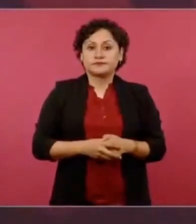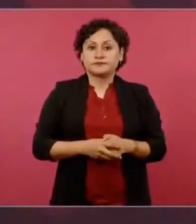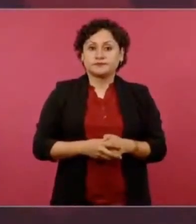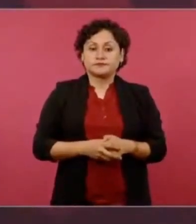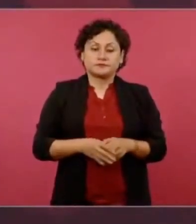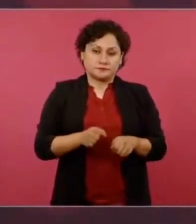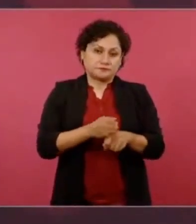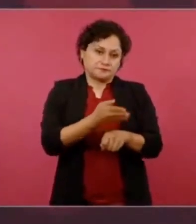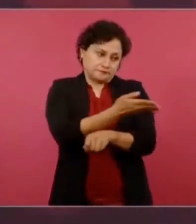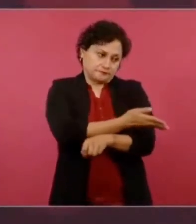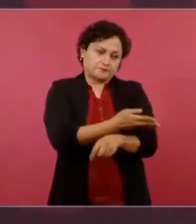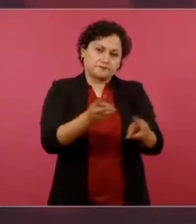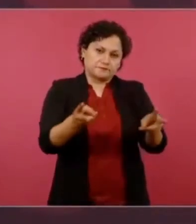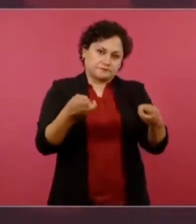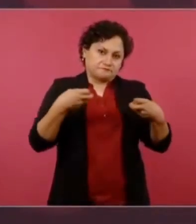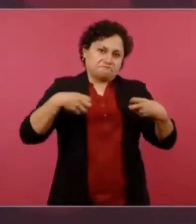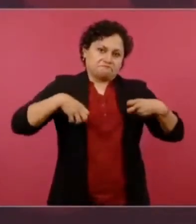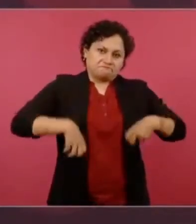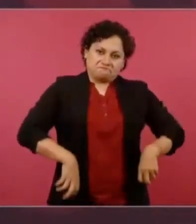saqueo,